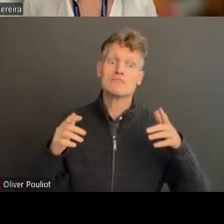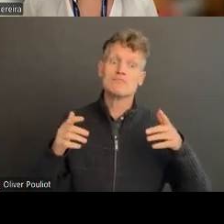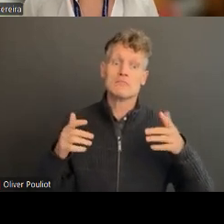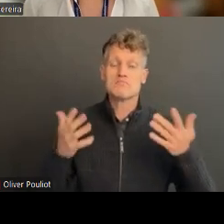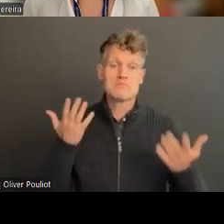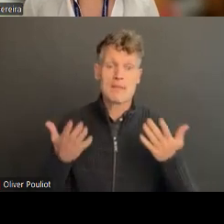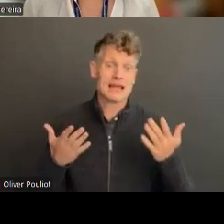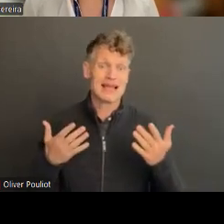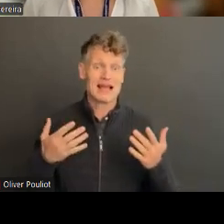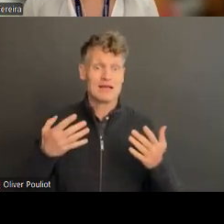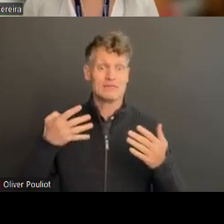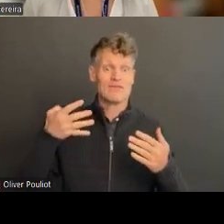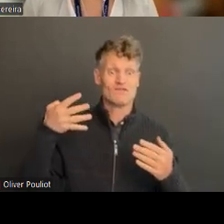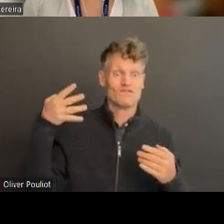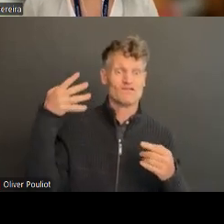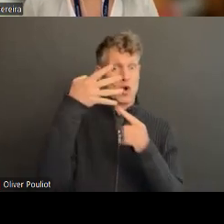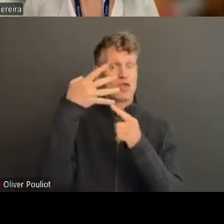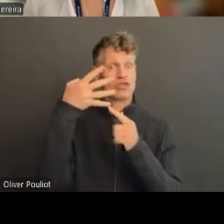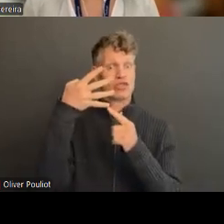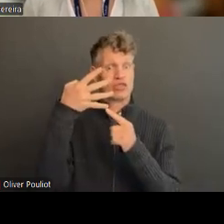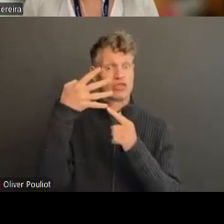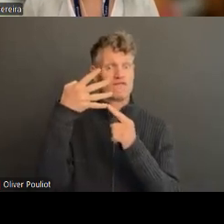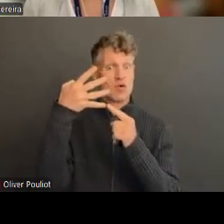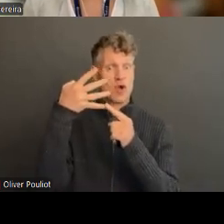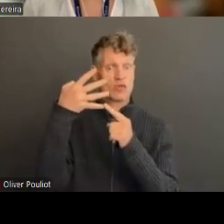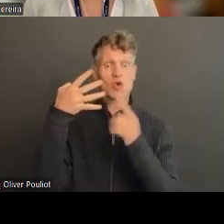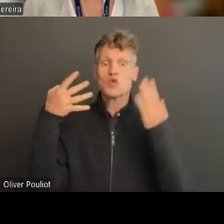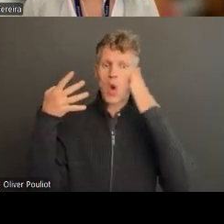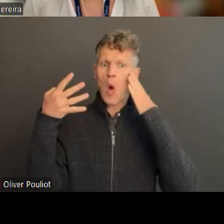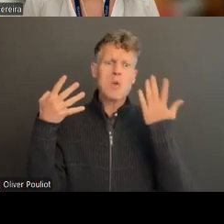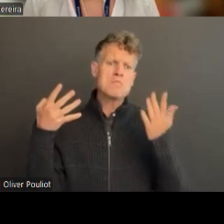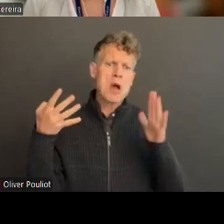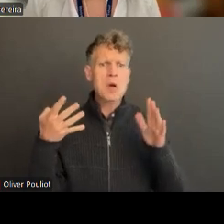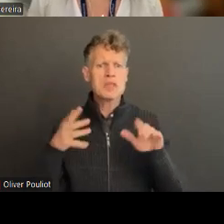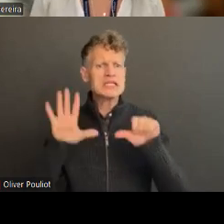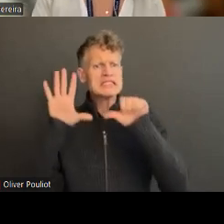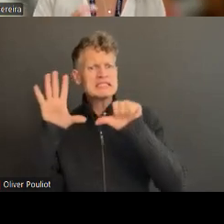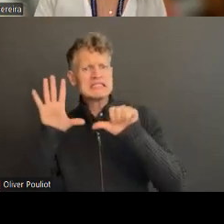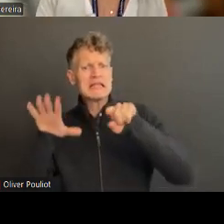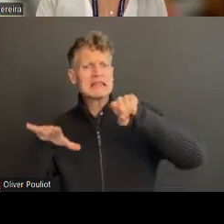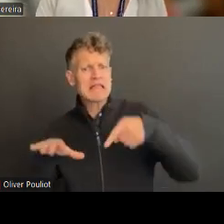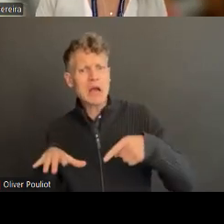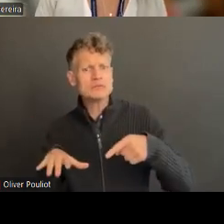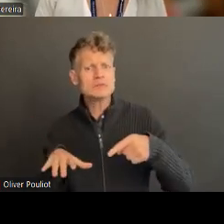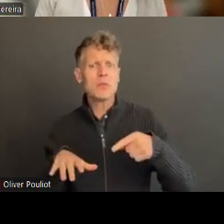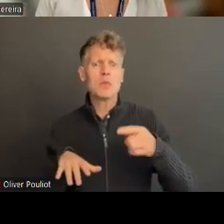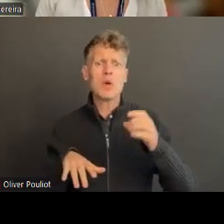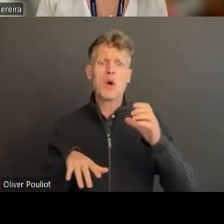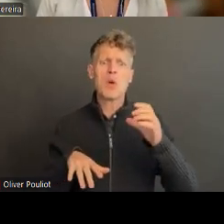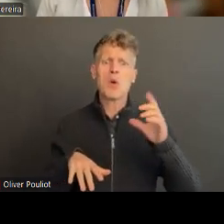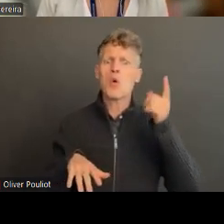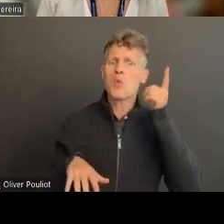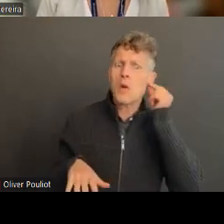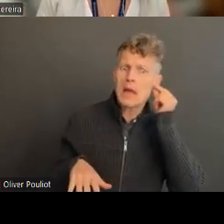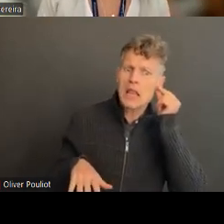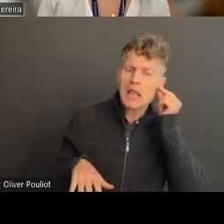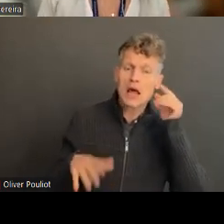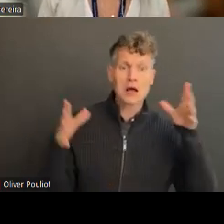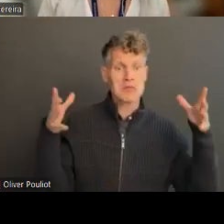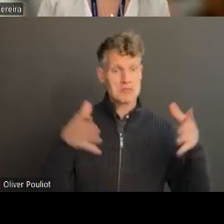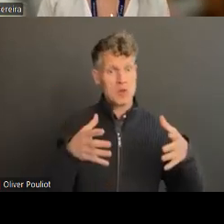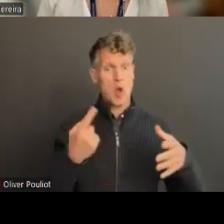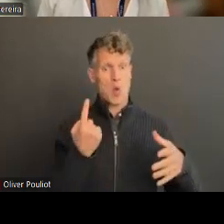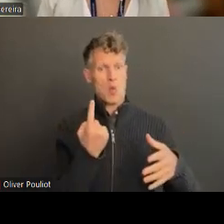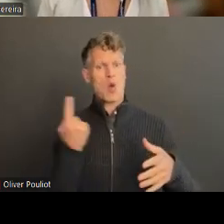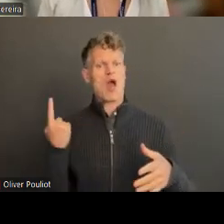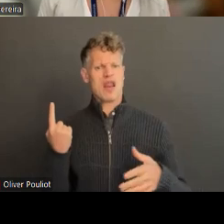representa alrededor de 1.600 casos nuevos por cáncer en la mujer al año y existen alrededor de 13.000